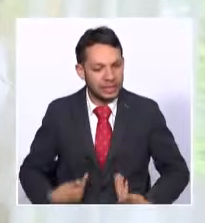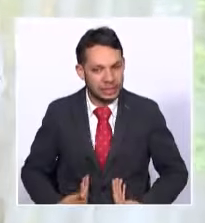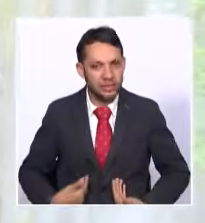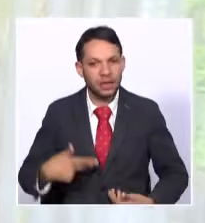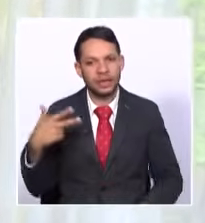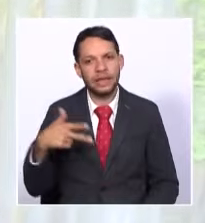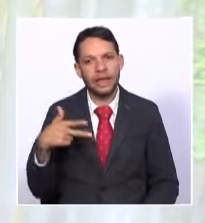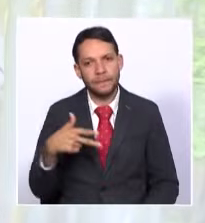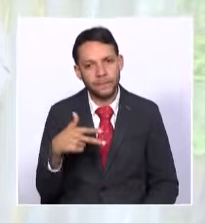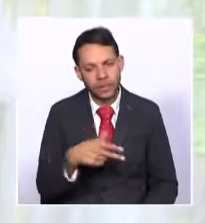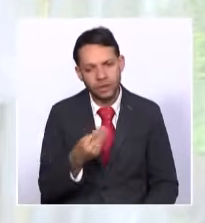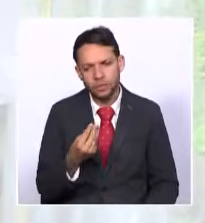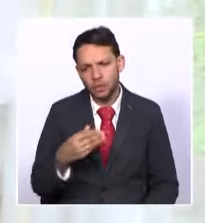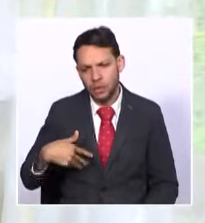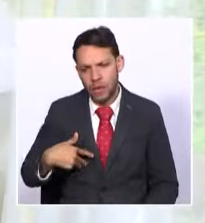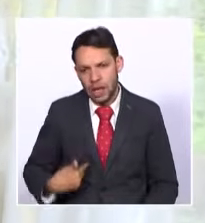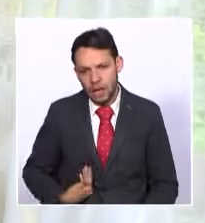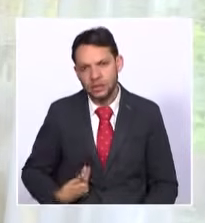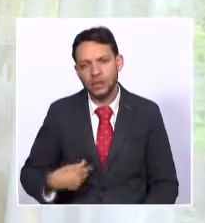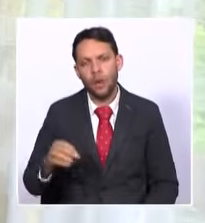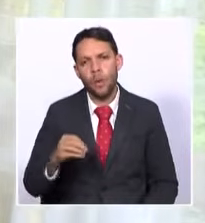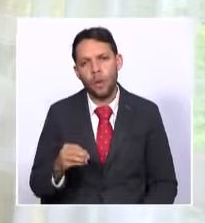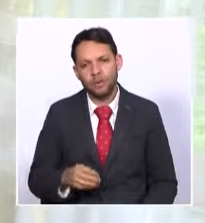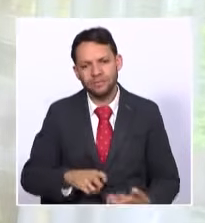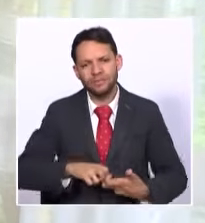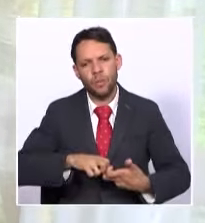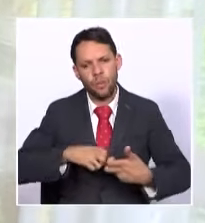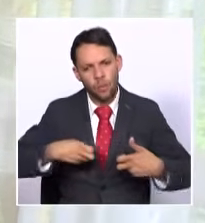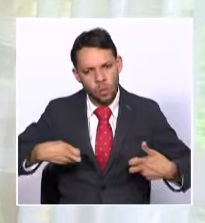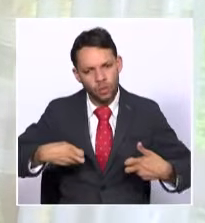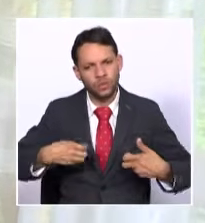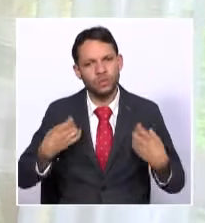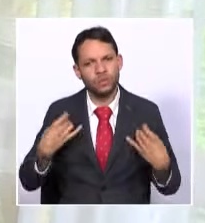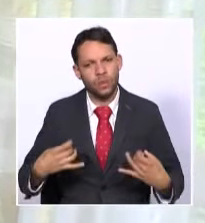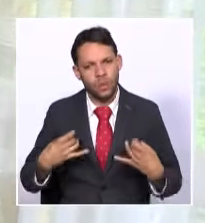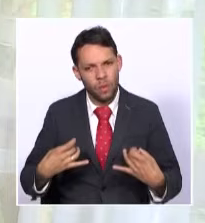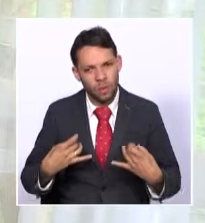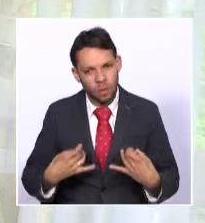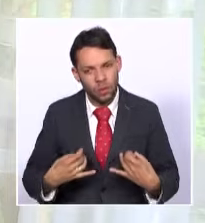le dan calambres, le duelen los músculos, está muy tensionado.